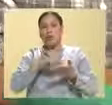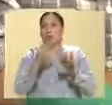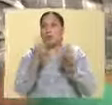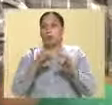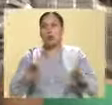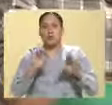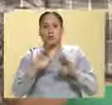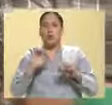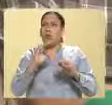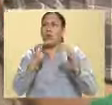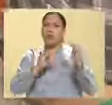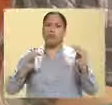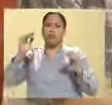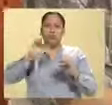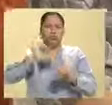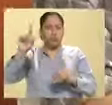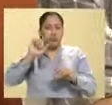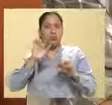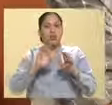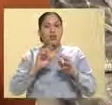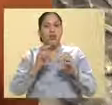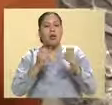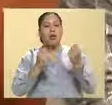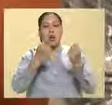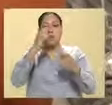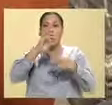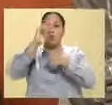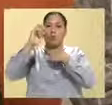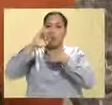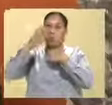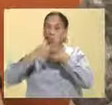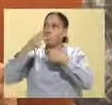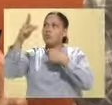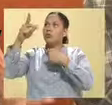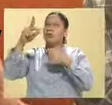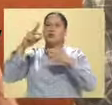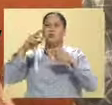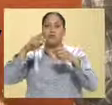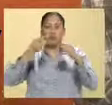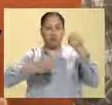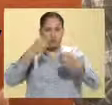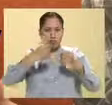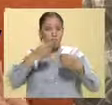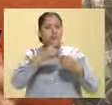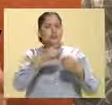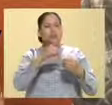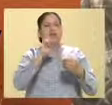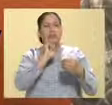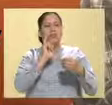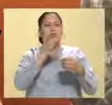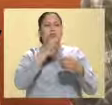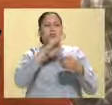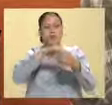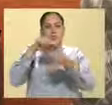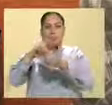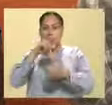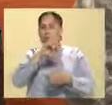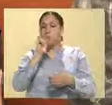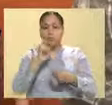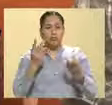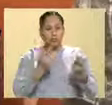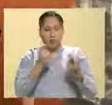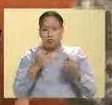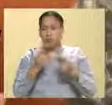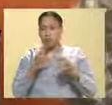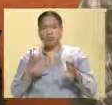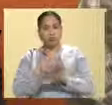o preponderantes, Sí. ¿no? En algunas de las cortes europeas, en algunos países asiáticos, pero también Mueven al mundo. han movido al